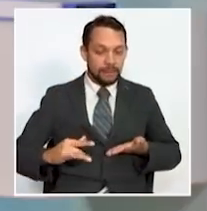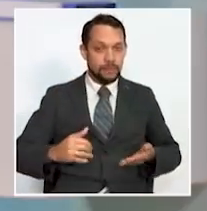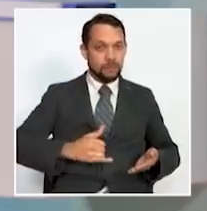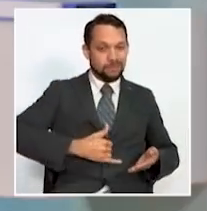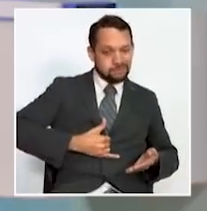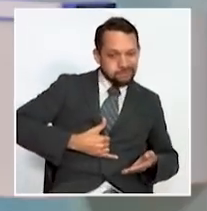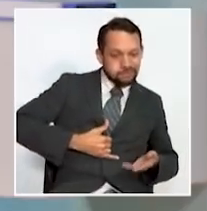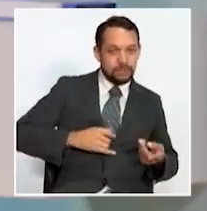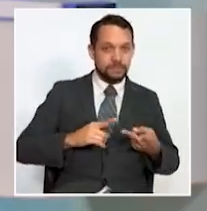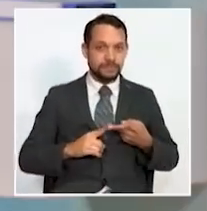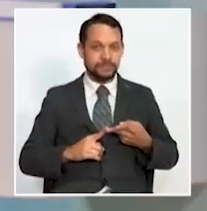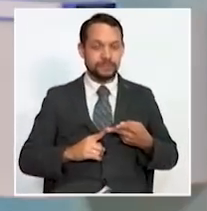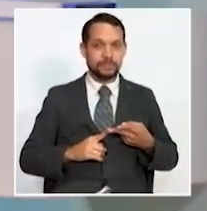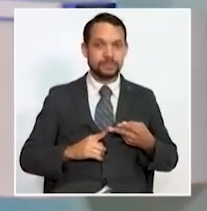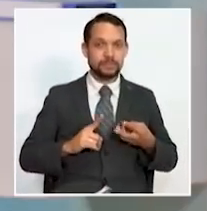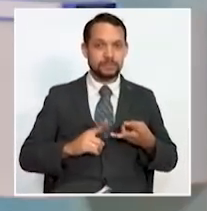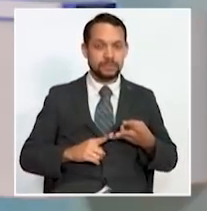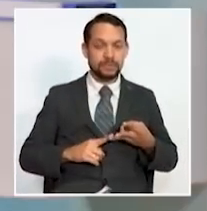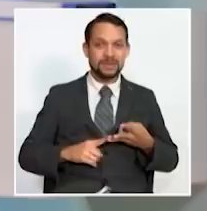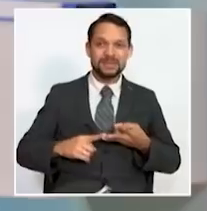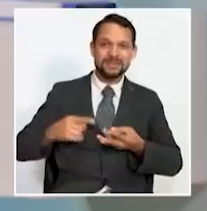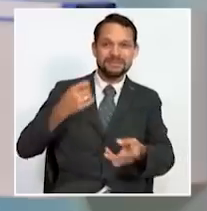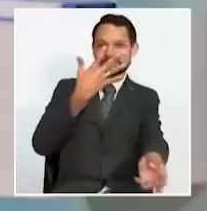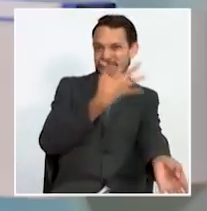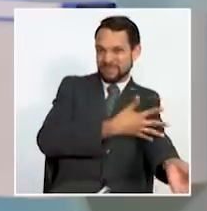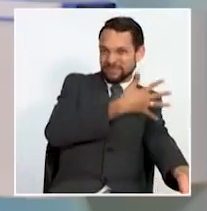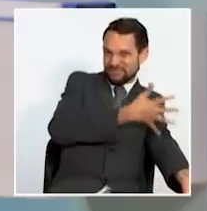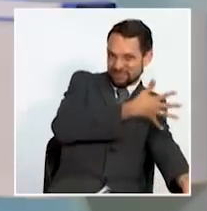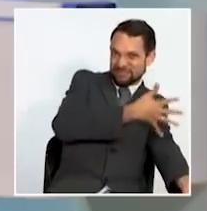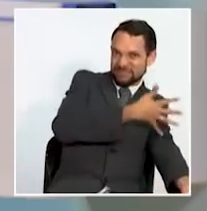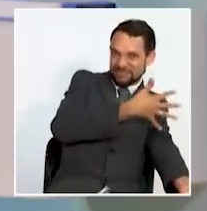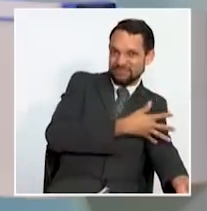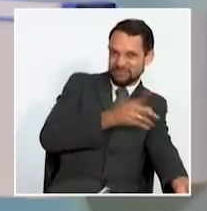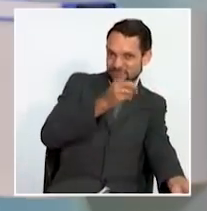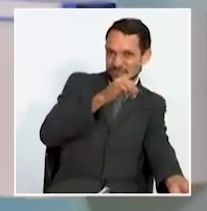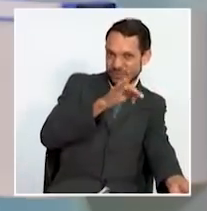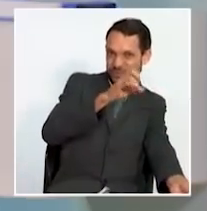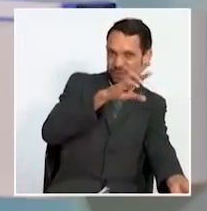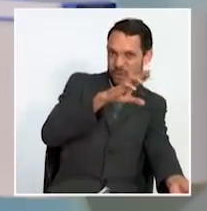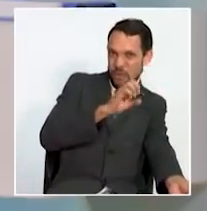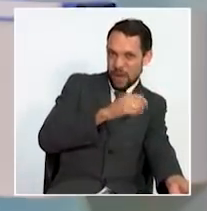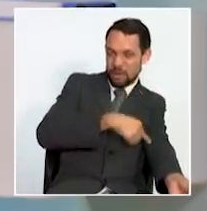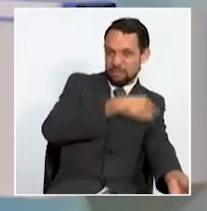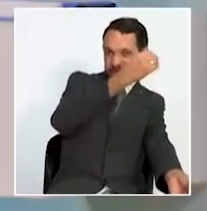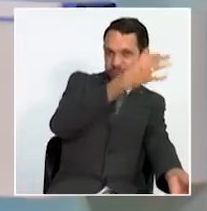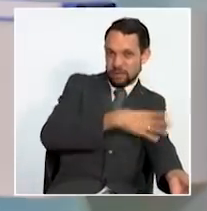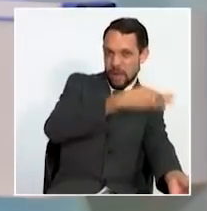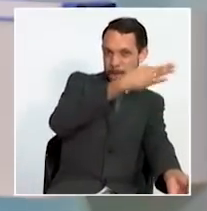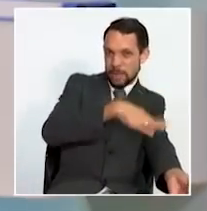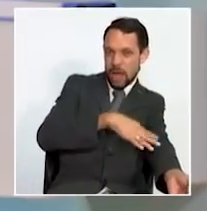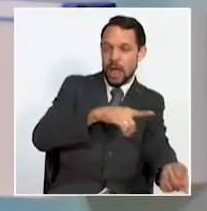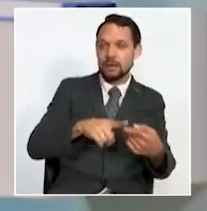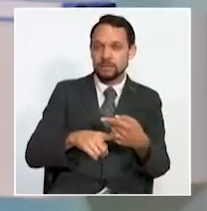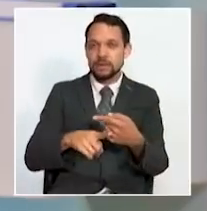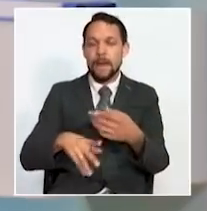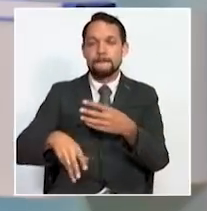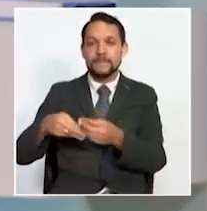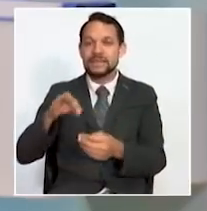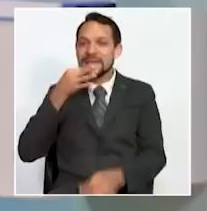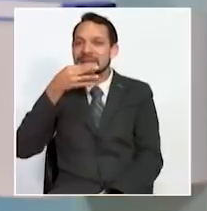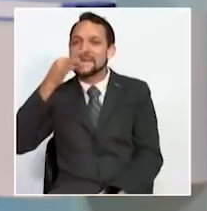intestinal, en los procesos de sueros, donde a los pacientes les hacemos terapia neural y más terapias